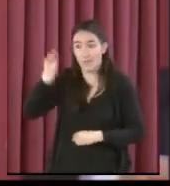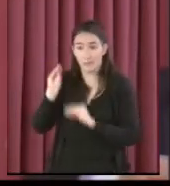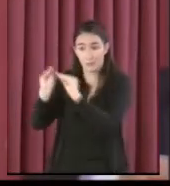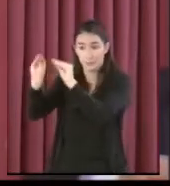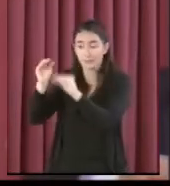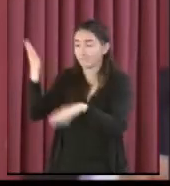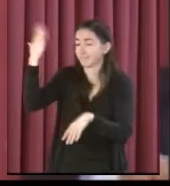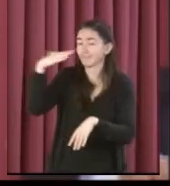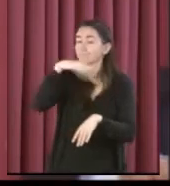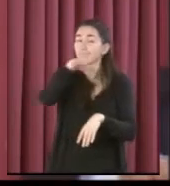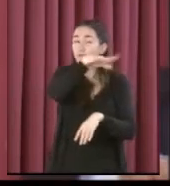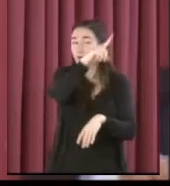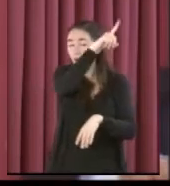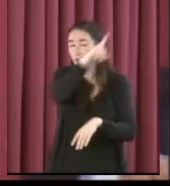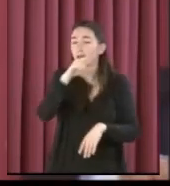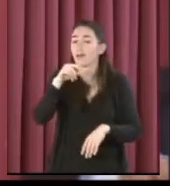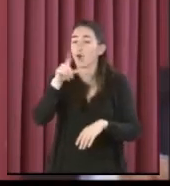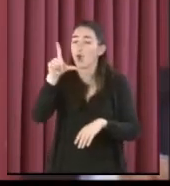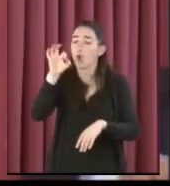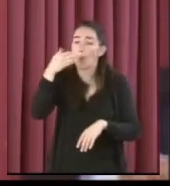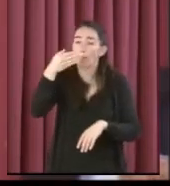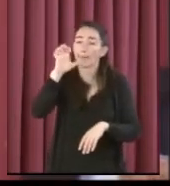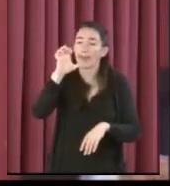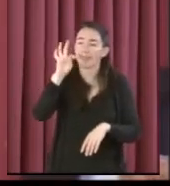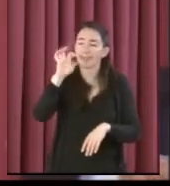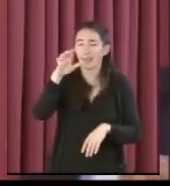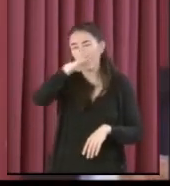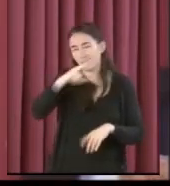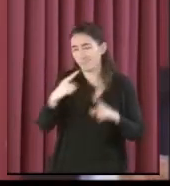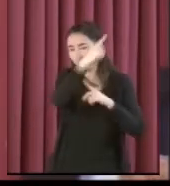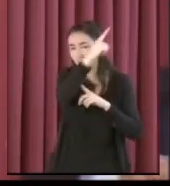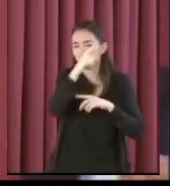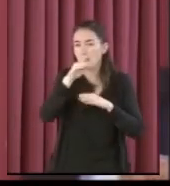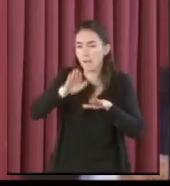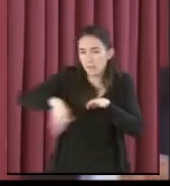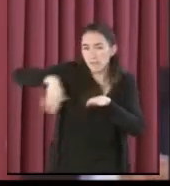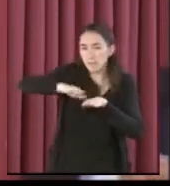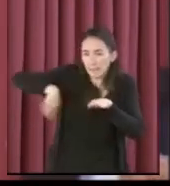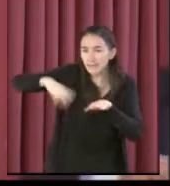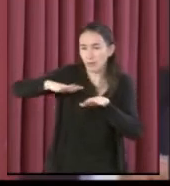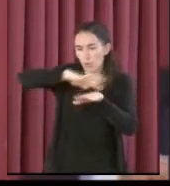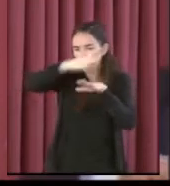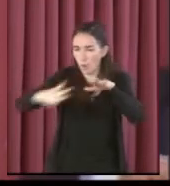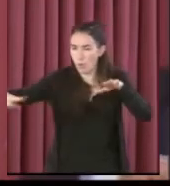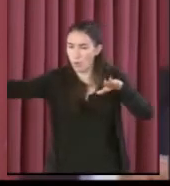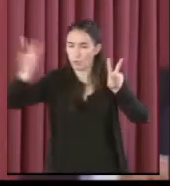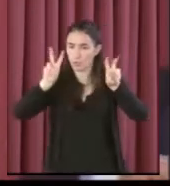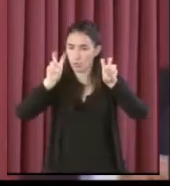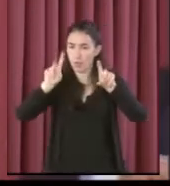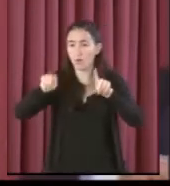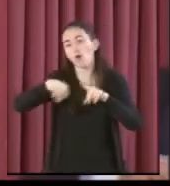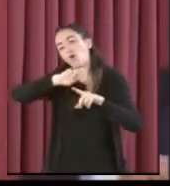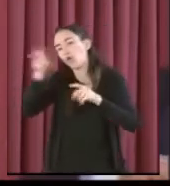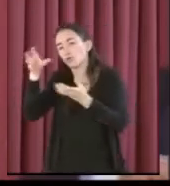skate ubicada en la rotonda de Tirso de Molina o el workout que se ubica en el Parque de la Ribera.